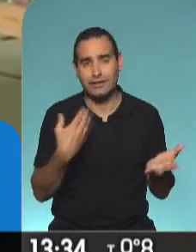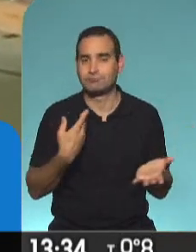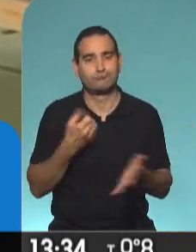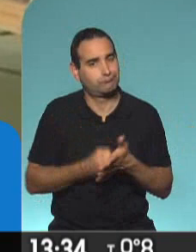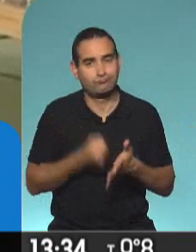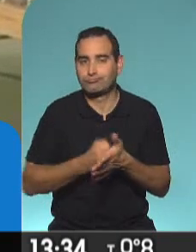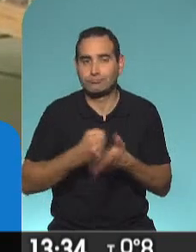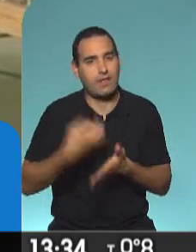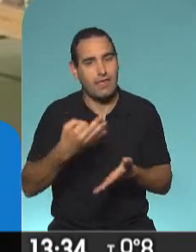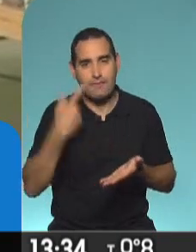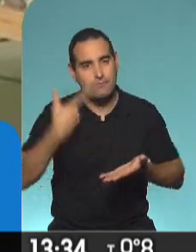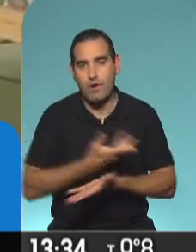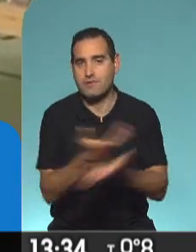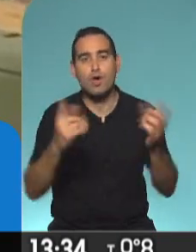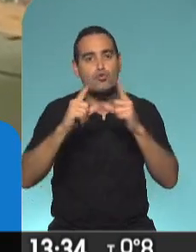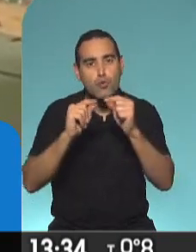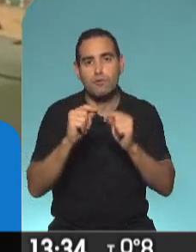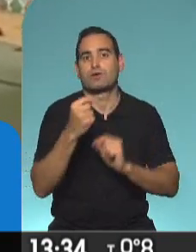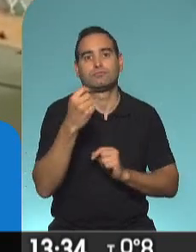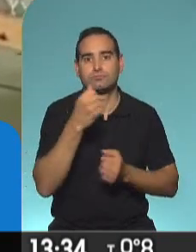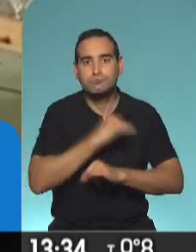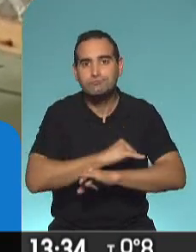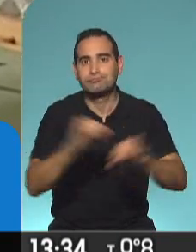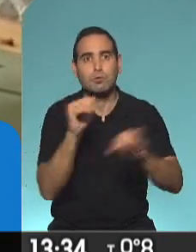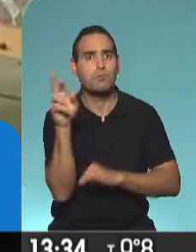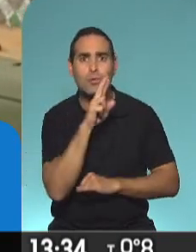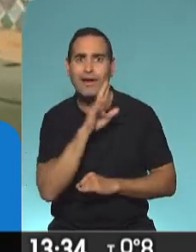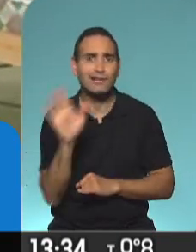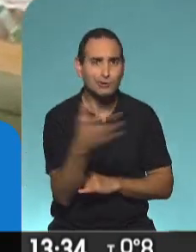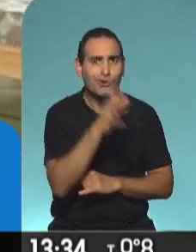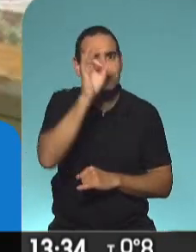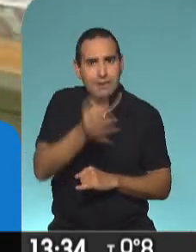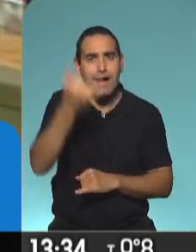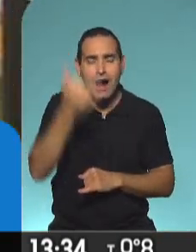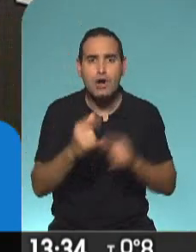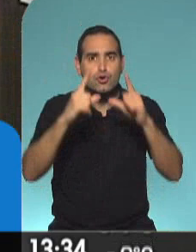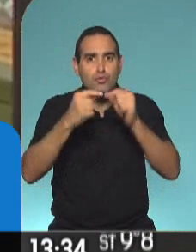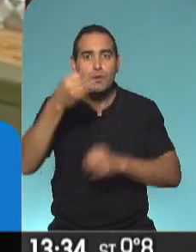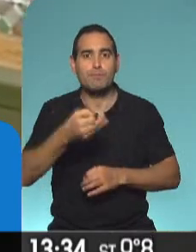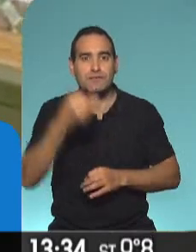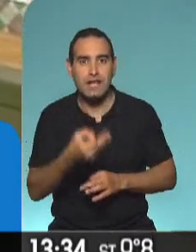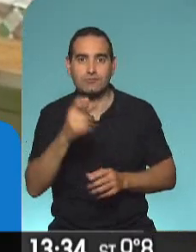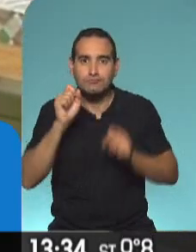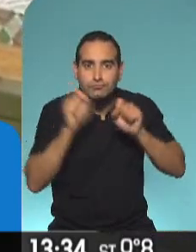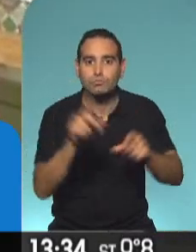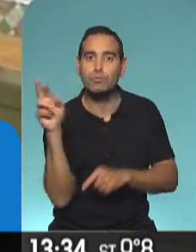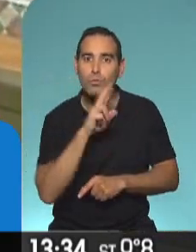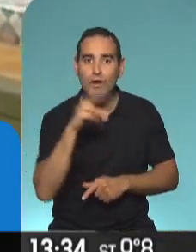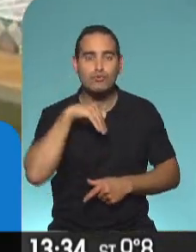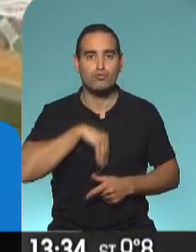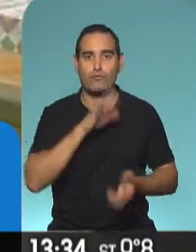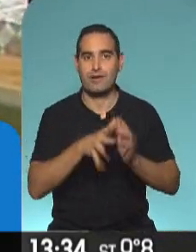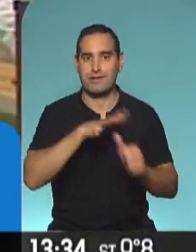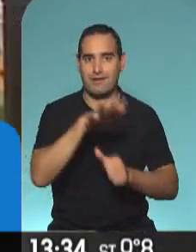con visibilizar este número, con que todas las mujeres de la ciudad sepan que está este número, esta línea disponible para cualquier cosa que